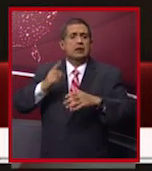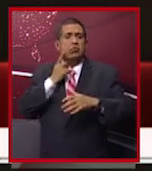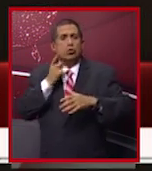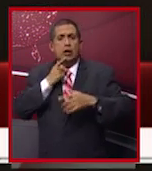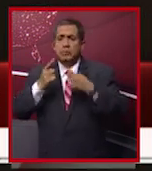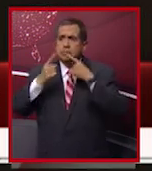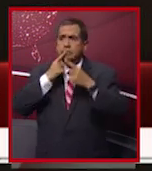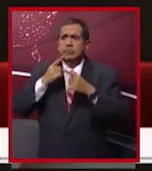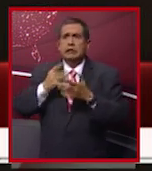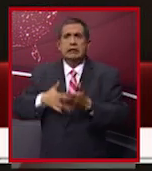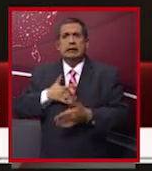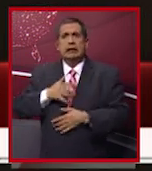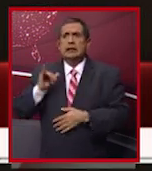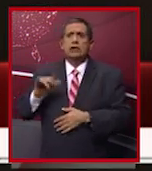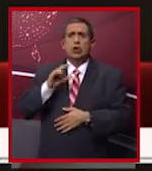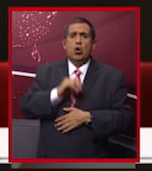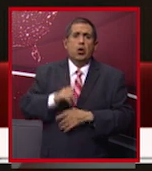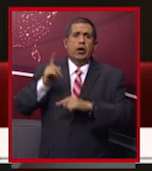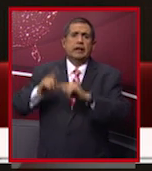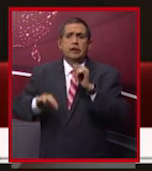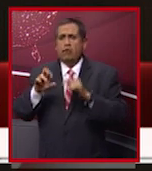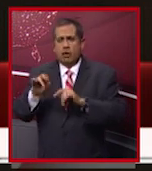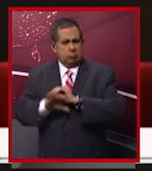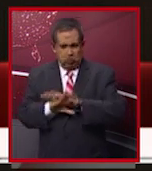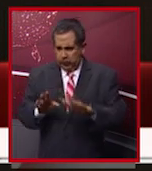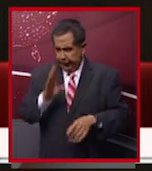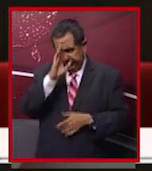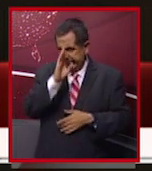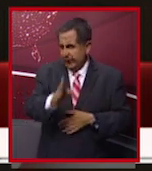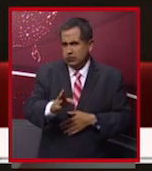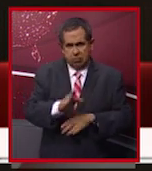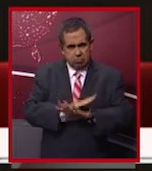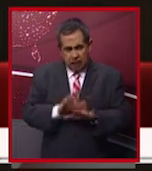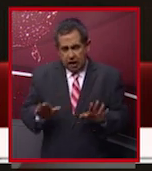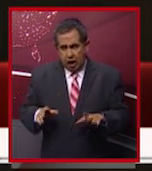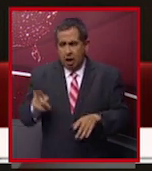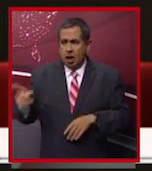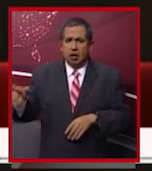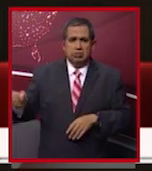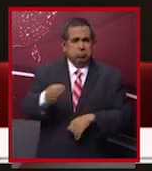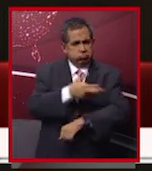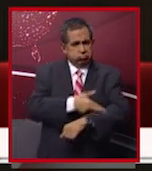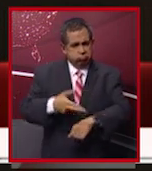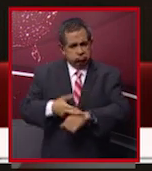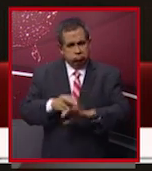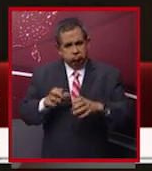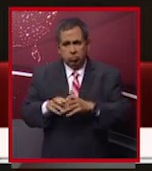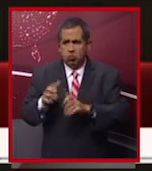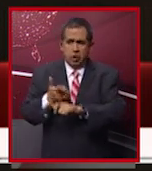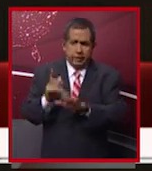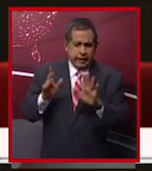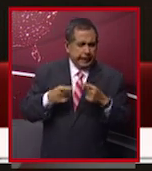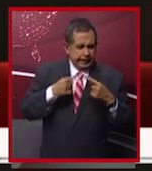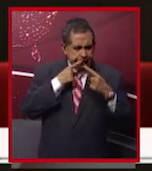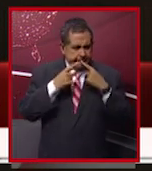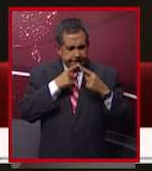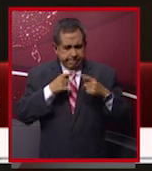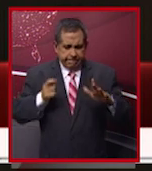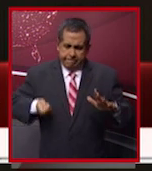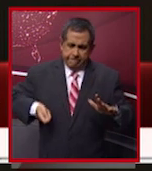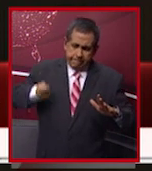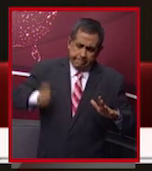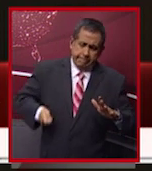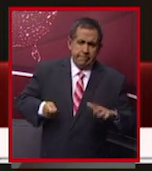procedencia, como hasta ahora se tiene establecido, a condición de que el procesado se mantenga en libertad hasta que se dicte